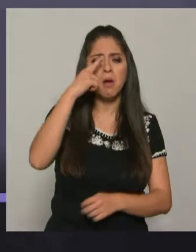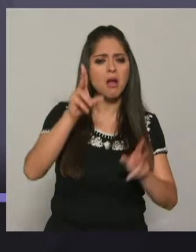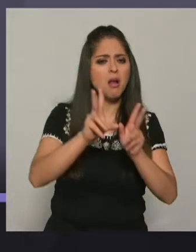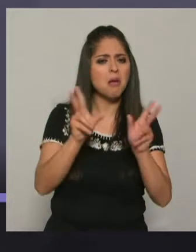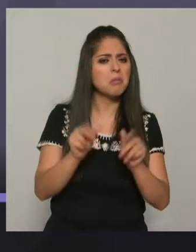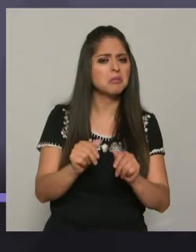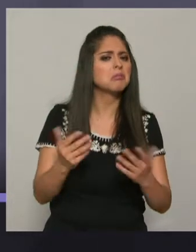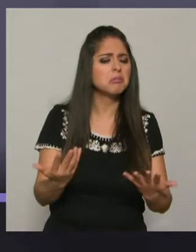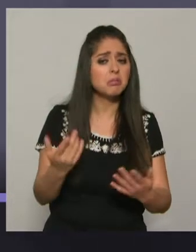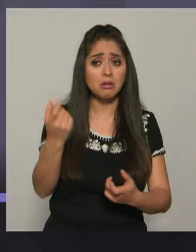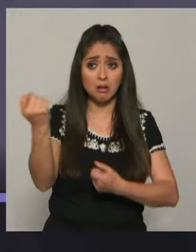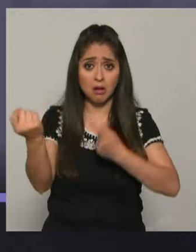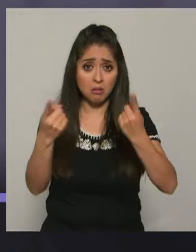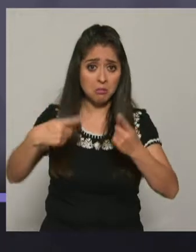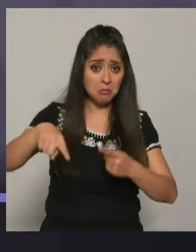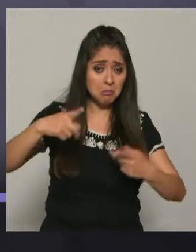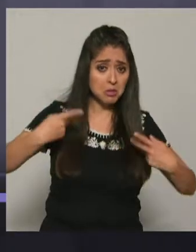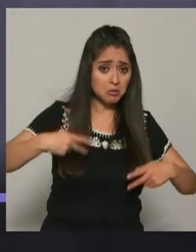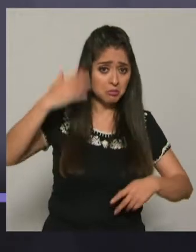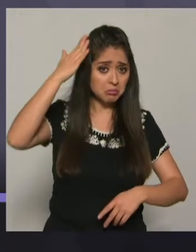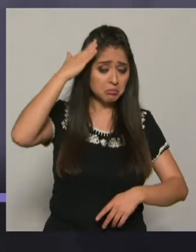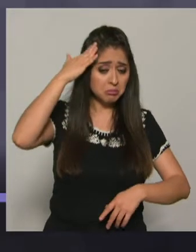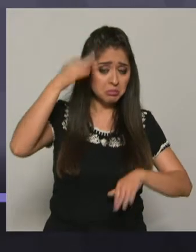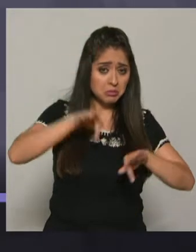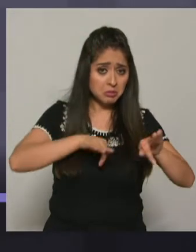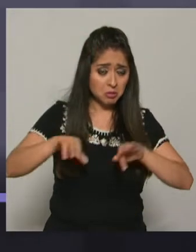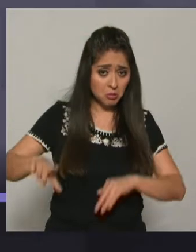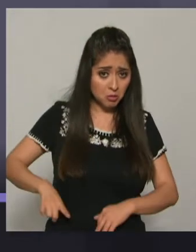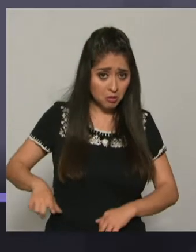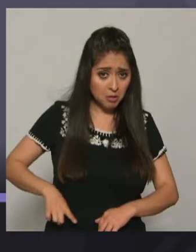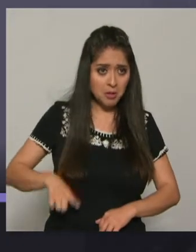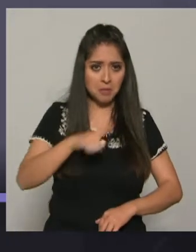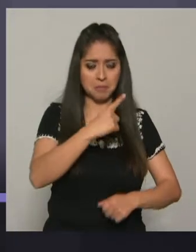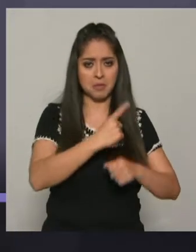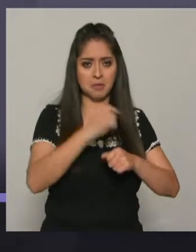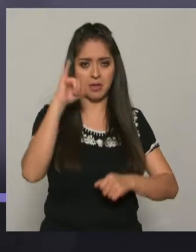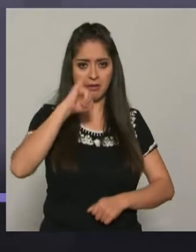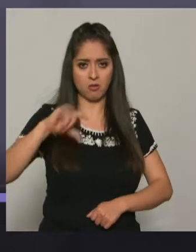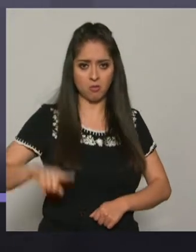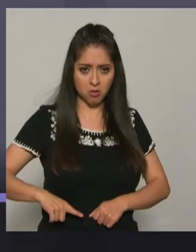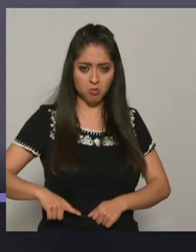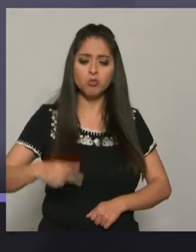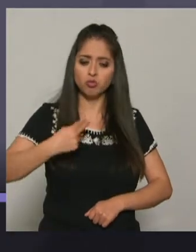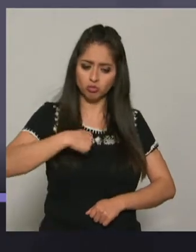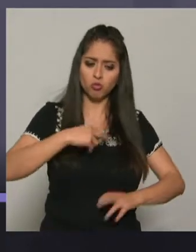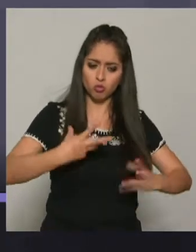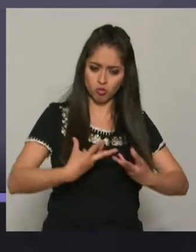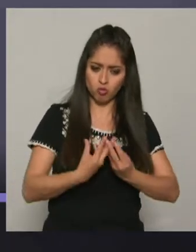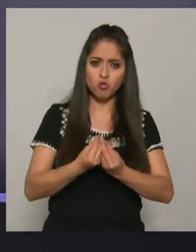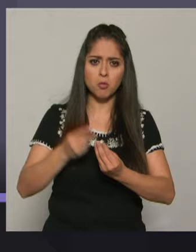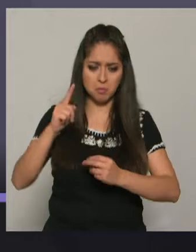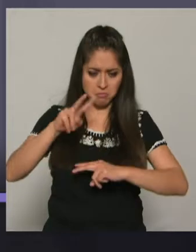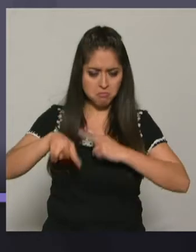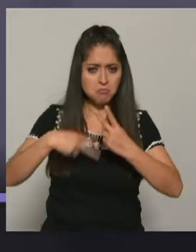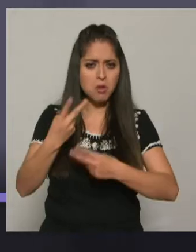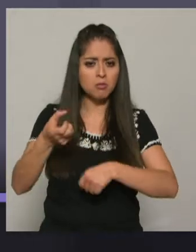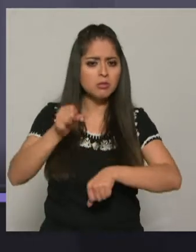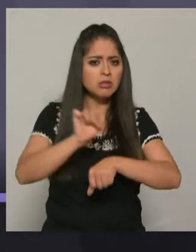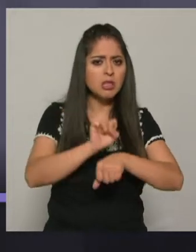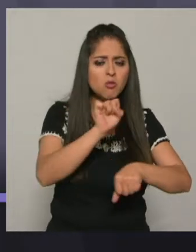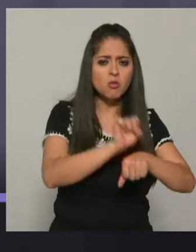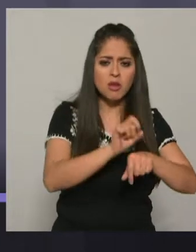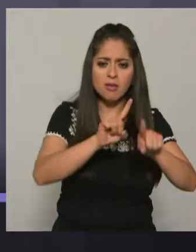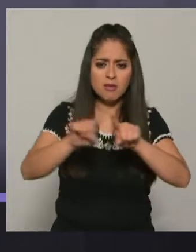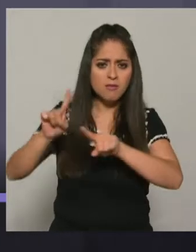los titulares del gobierno de la ciudad, encabezados por Claudia Sheinbaum, vamos a las secundarias públicas y hablamos de